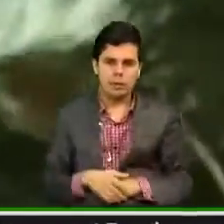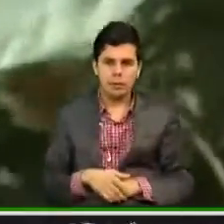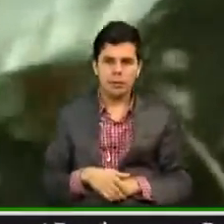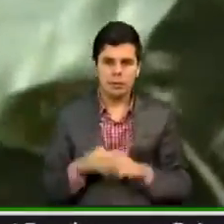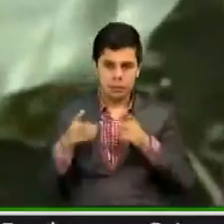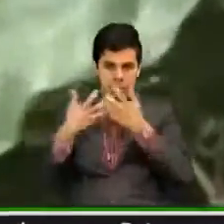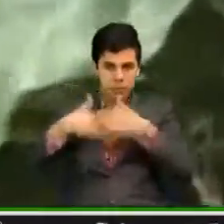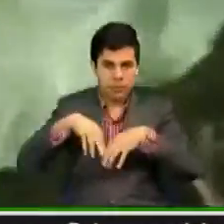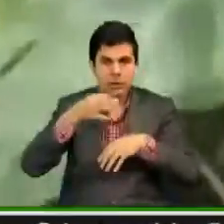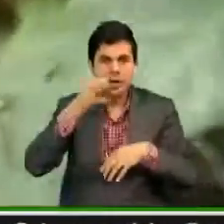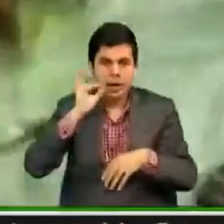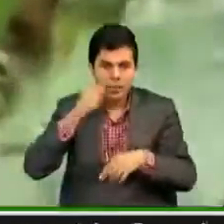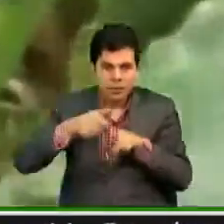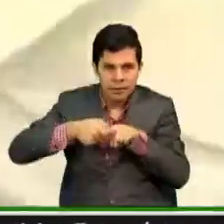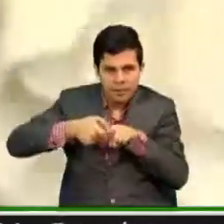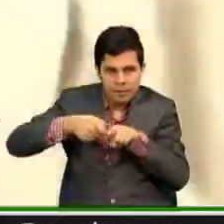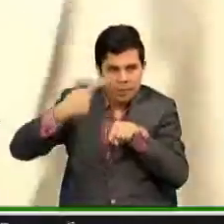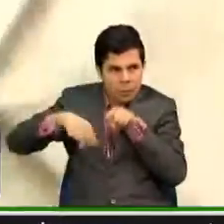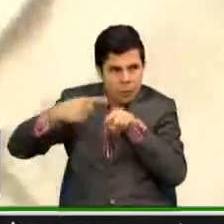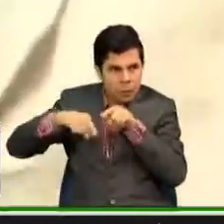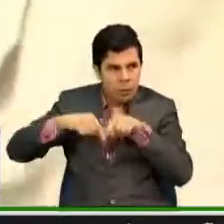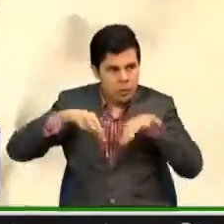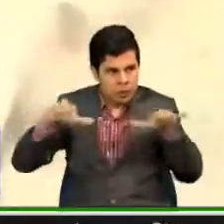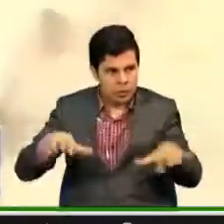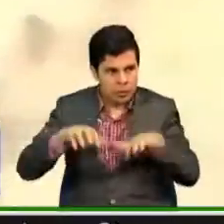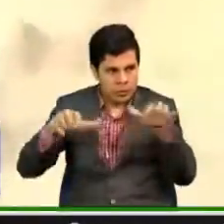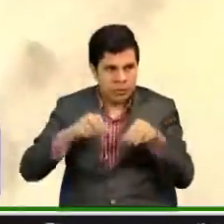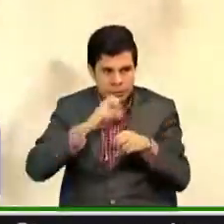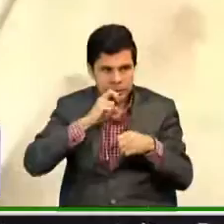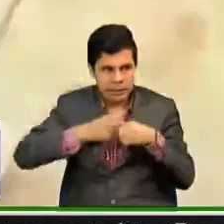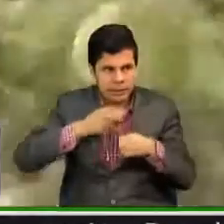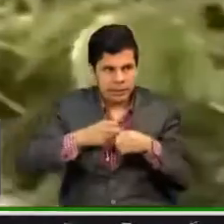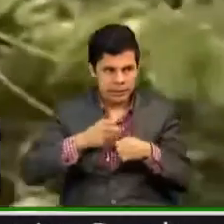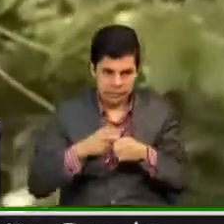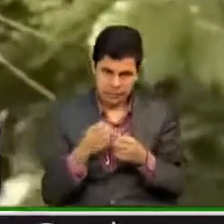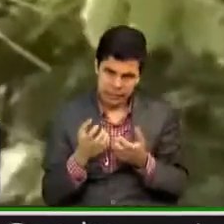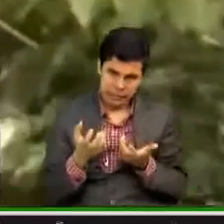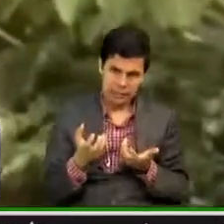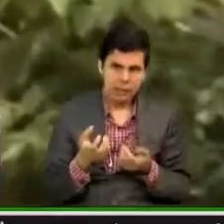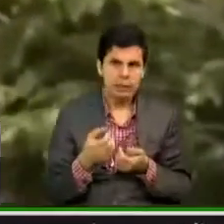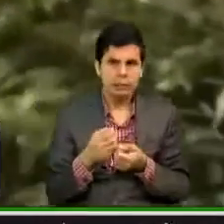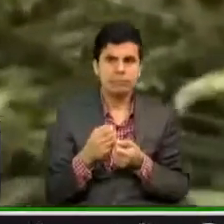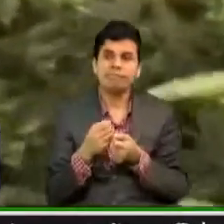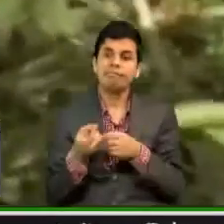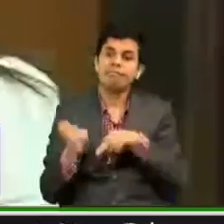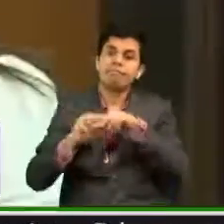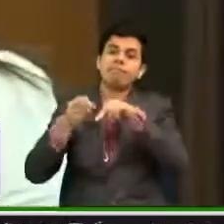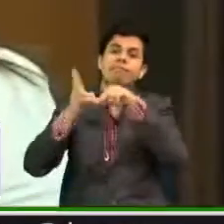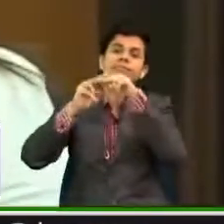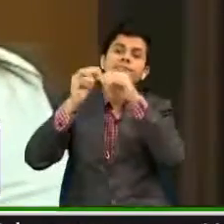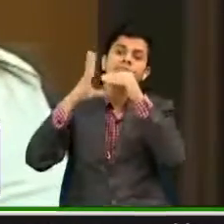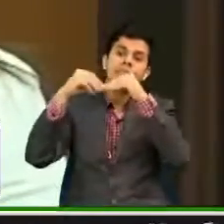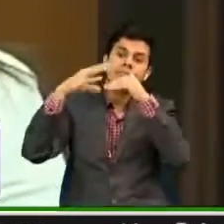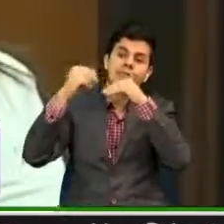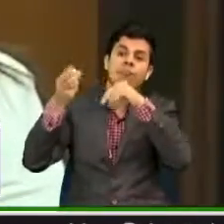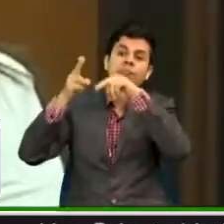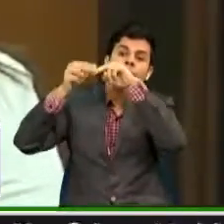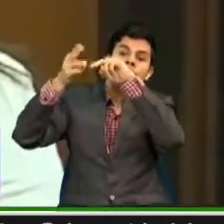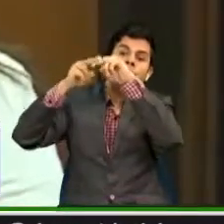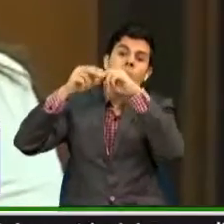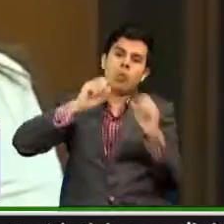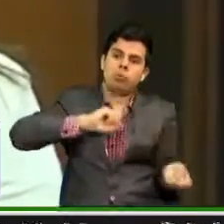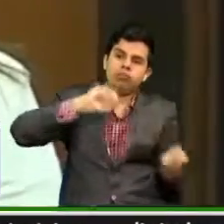Los productores de café, cacao, entre otros productos de exportación, recibirán ingresos importantes ante el alza del dólar. Todos los